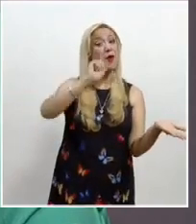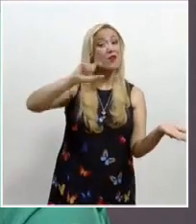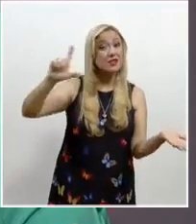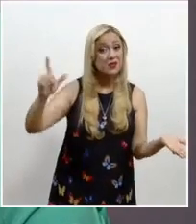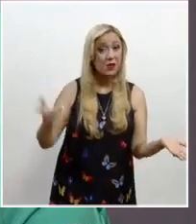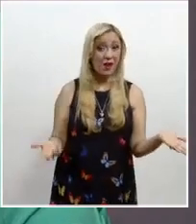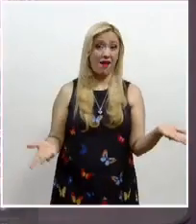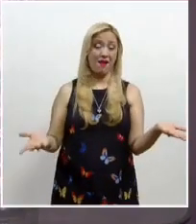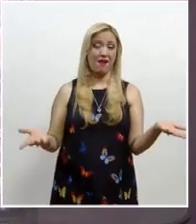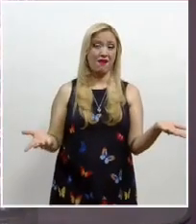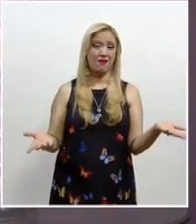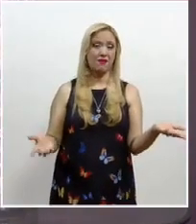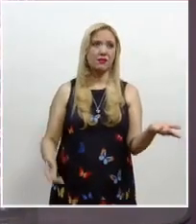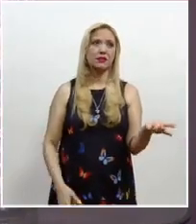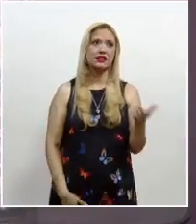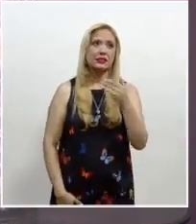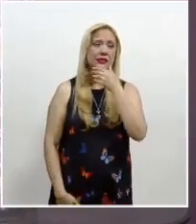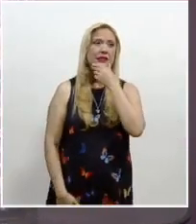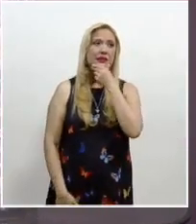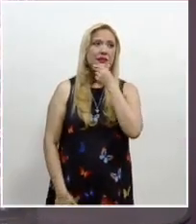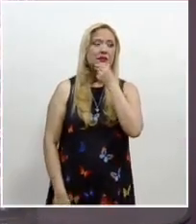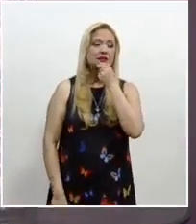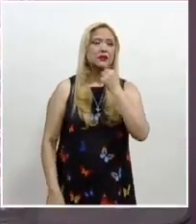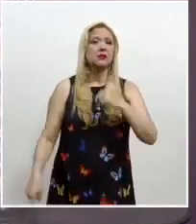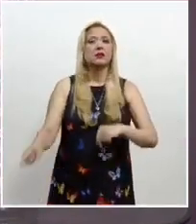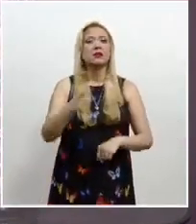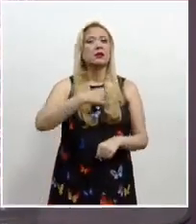mayores es que en la medida en que nosotras